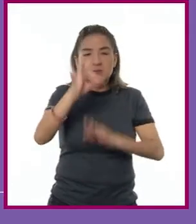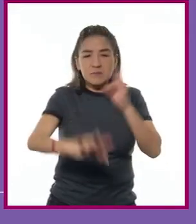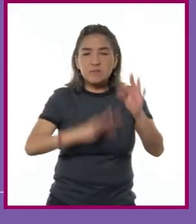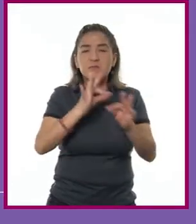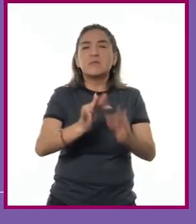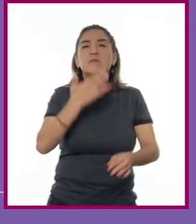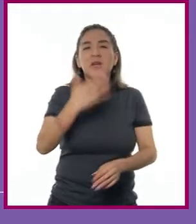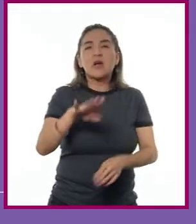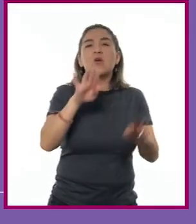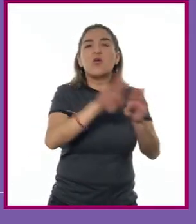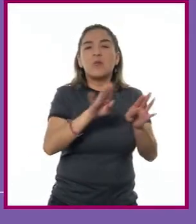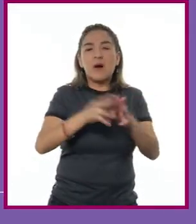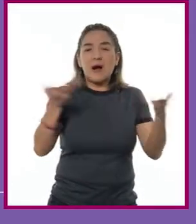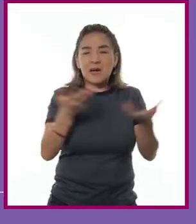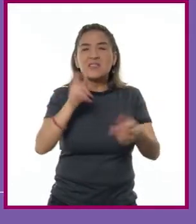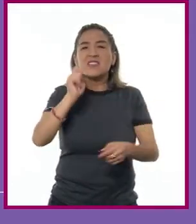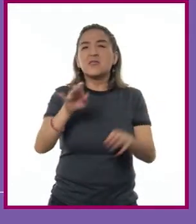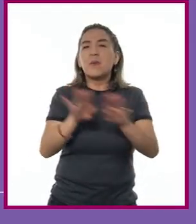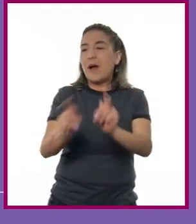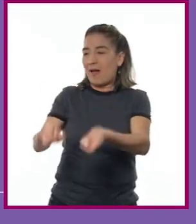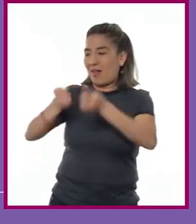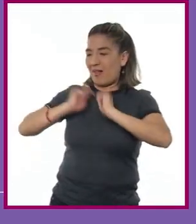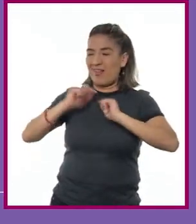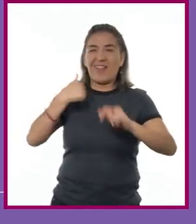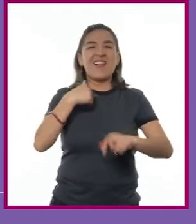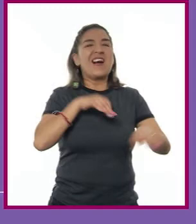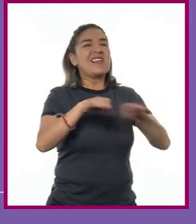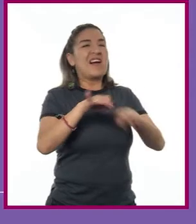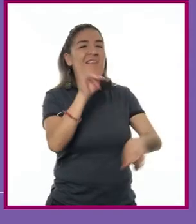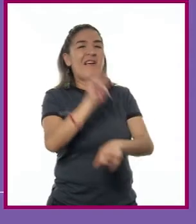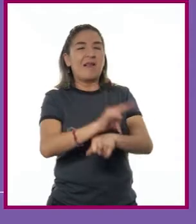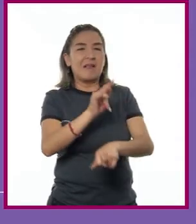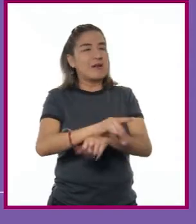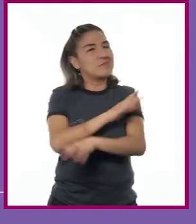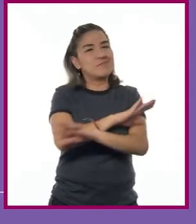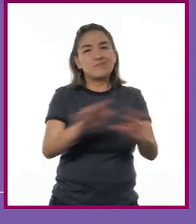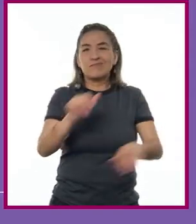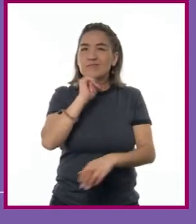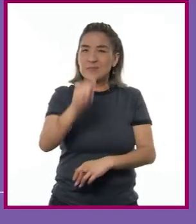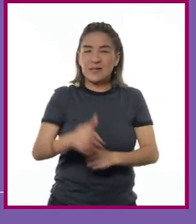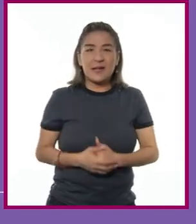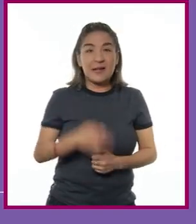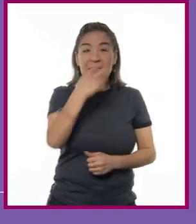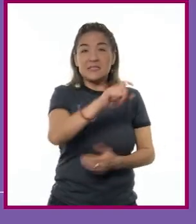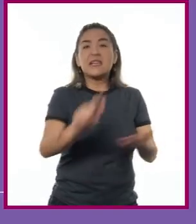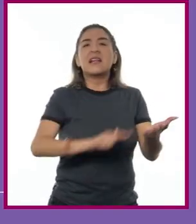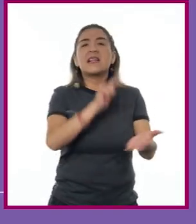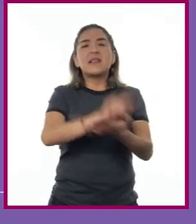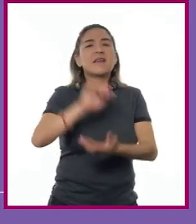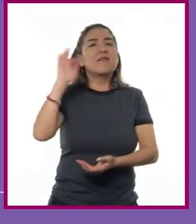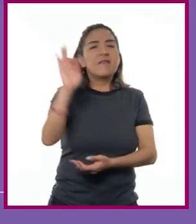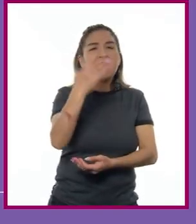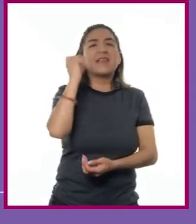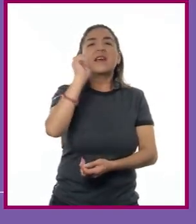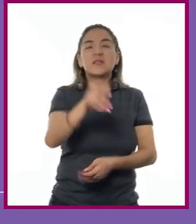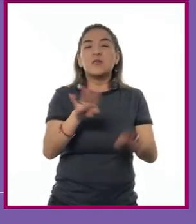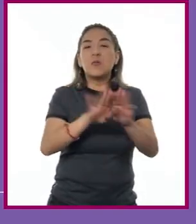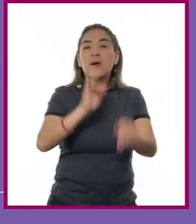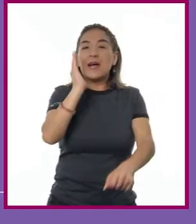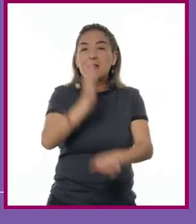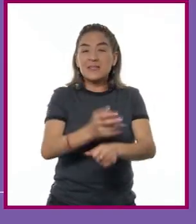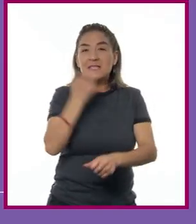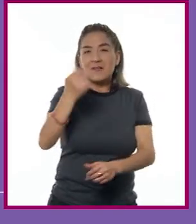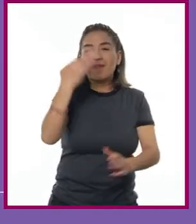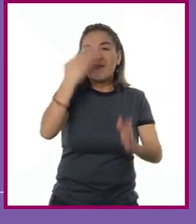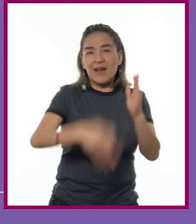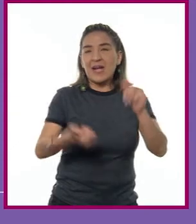intervenir en el nombramiento de una persona inhabilitada. El capítulo 2 de esta ley federal refiere a las sanciones por